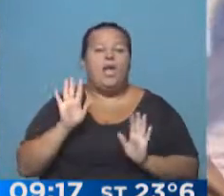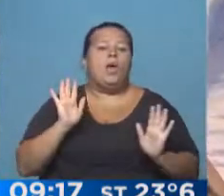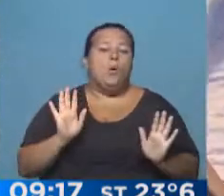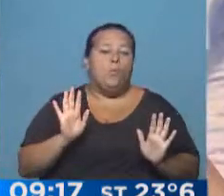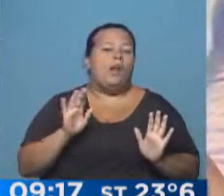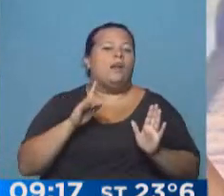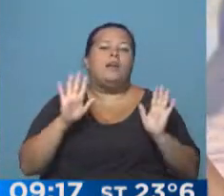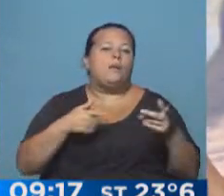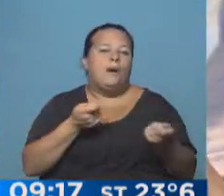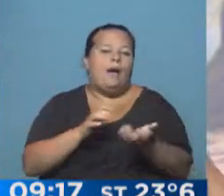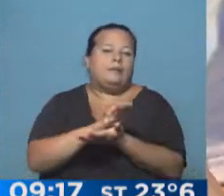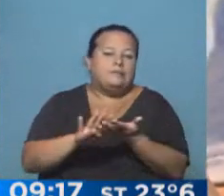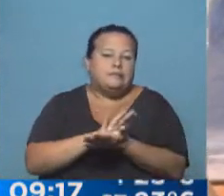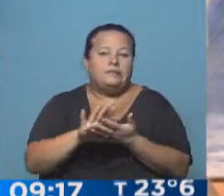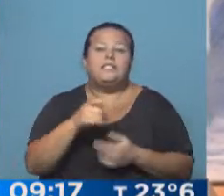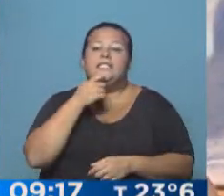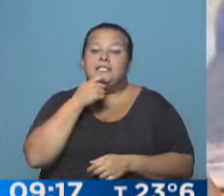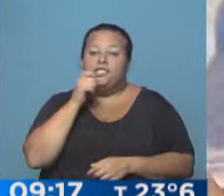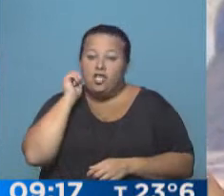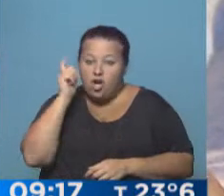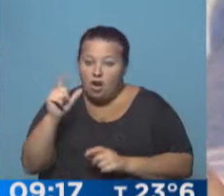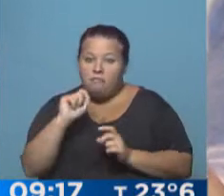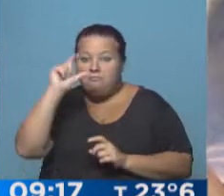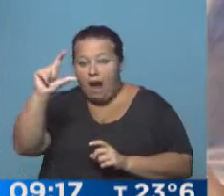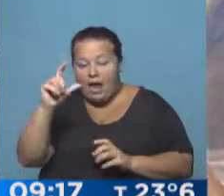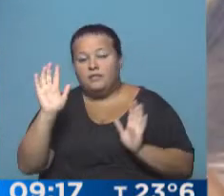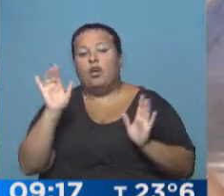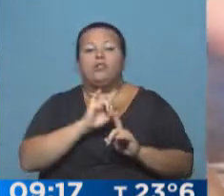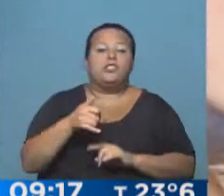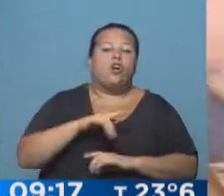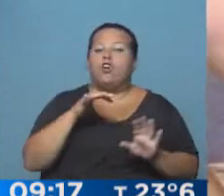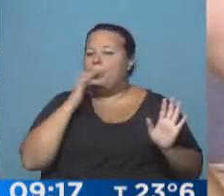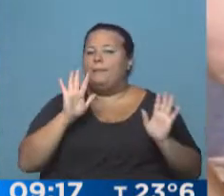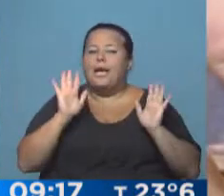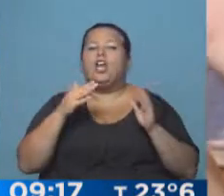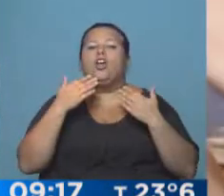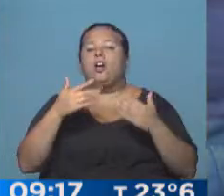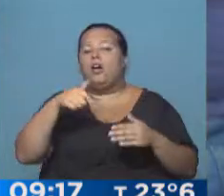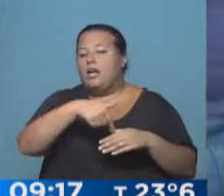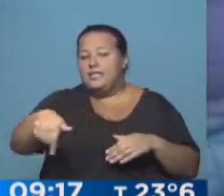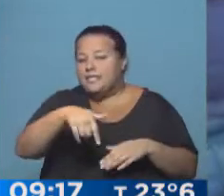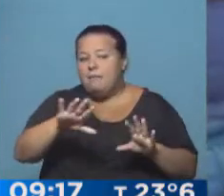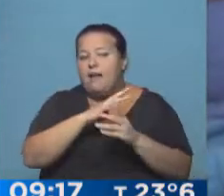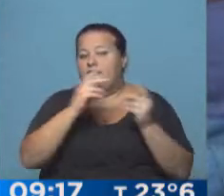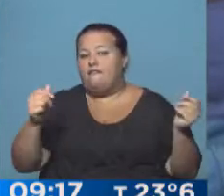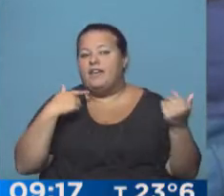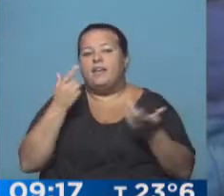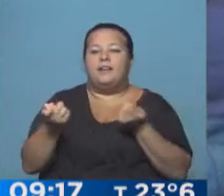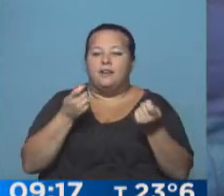bueno esto en materia de negociación si se eso se puede llegar a incrementar un poquito más o no pero todo a raíz de esta semana que se termine de cerrar el